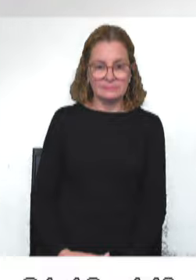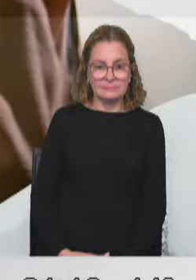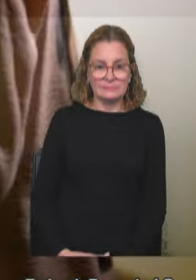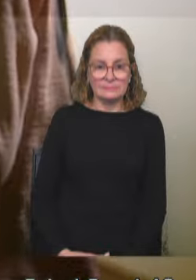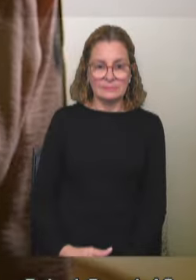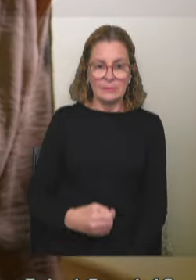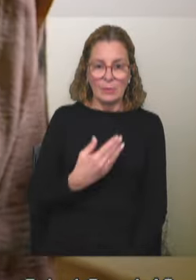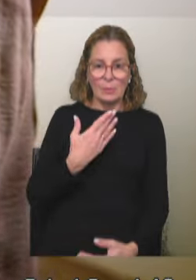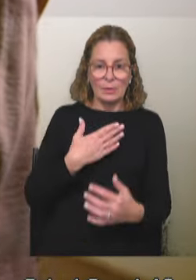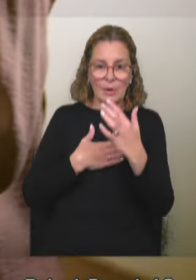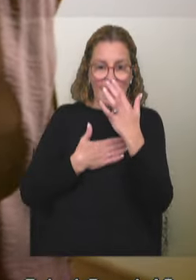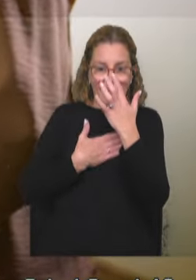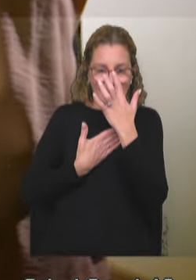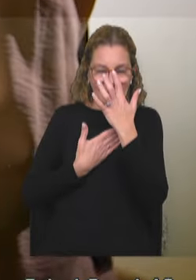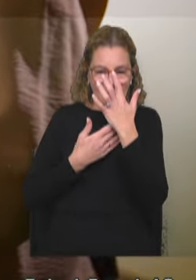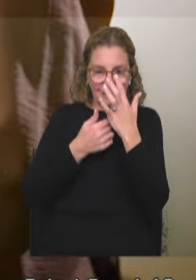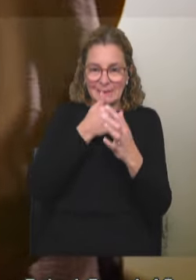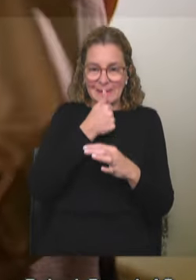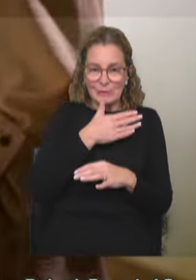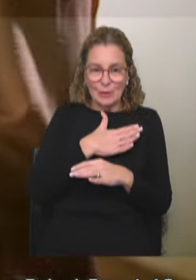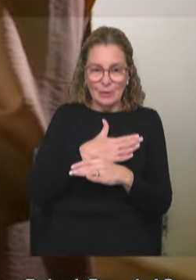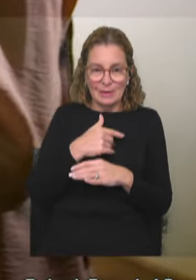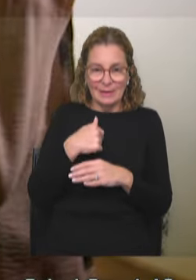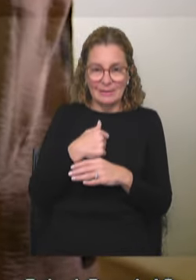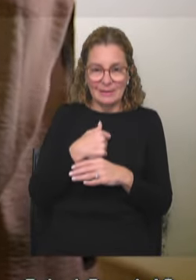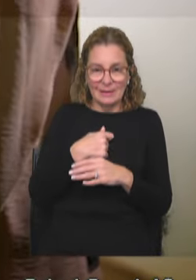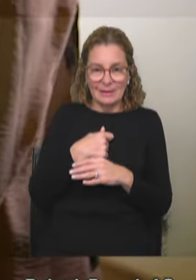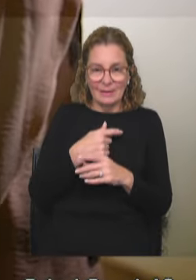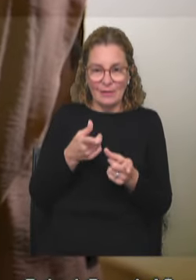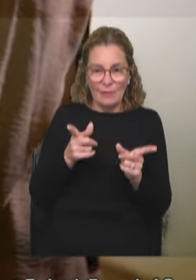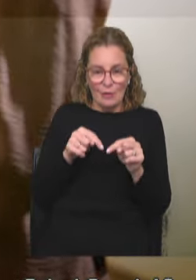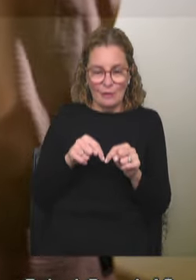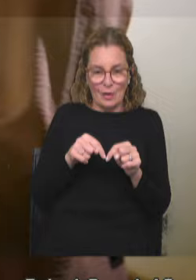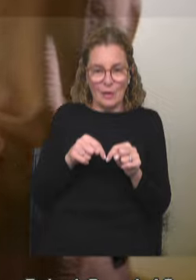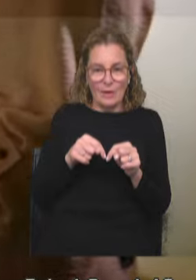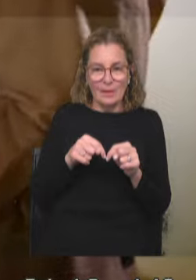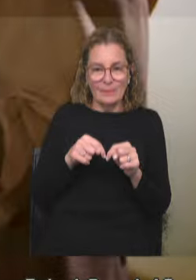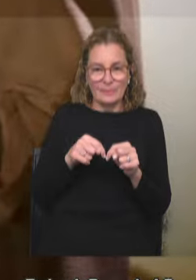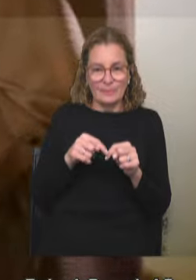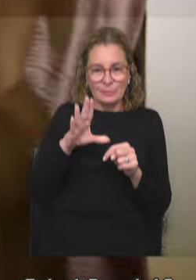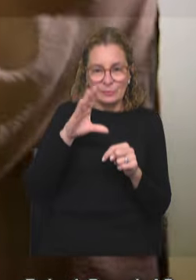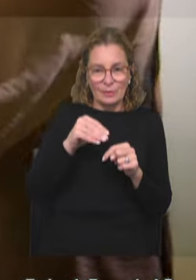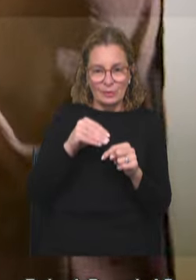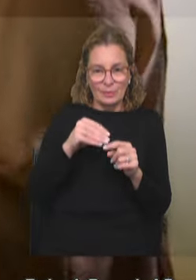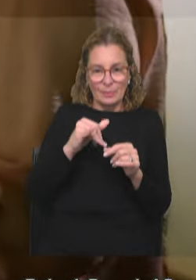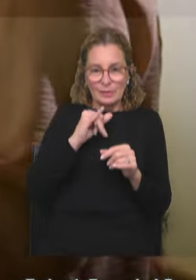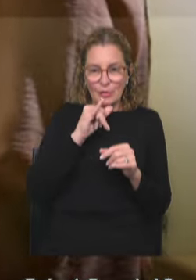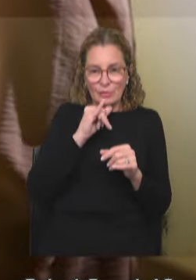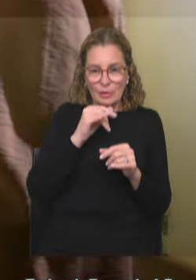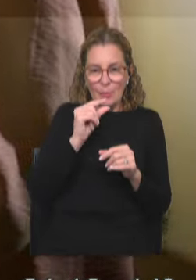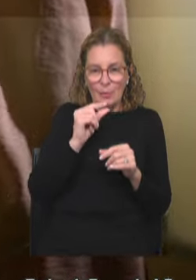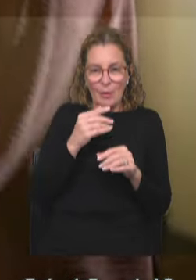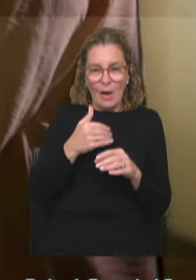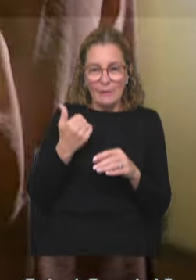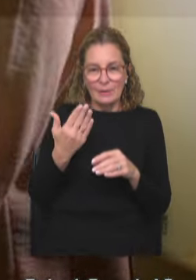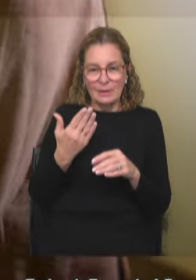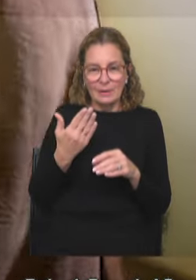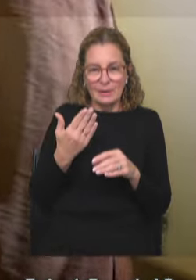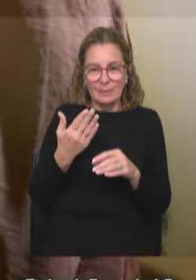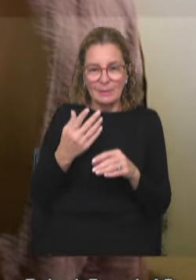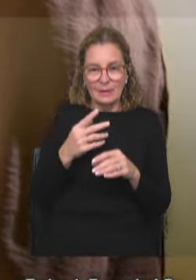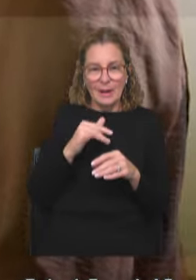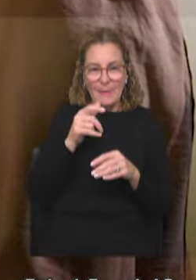Bueno, Enrique, apasionante la historia de este gaucho que recuperamos. Todo el recorrido me estabas contando un poquito fuera de cámara, pero bueno, para